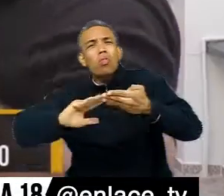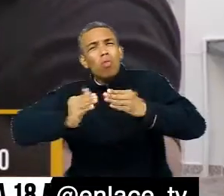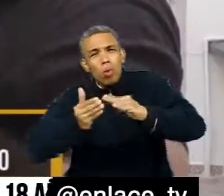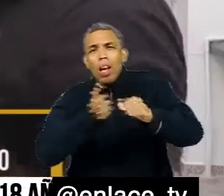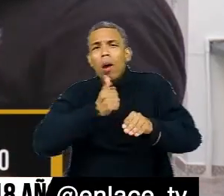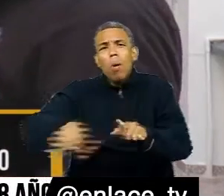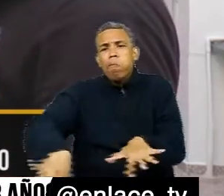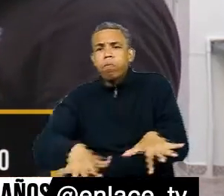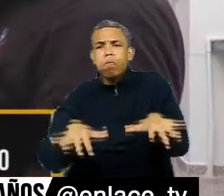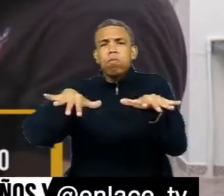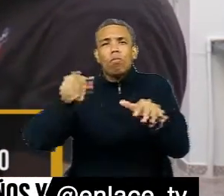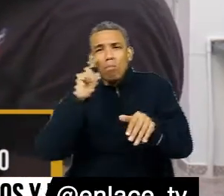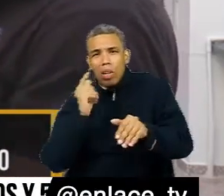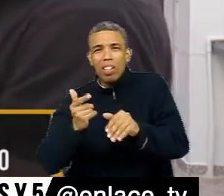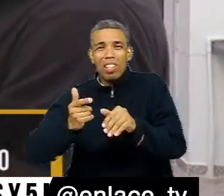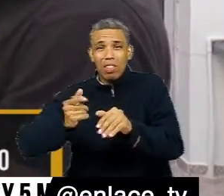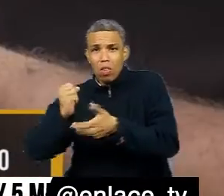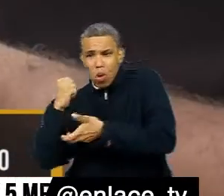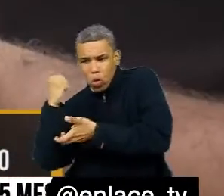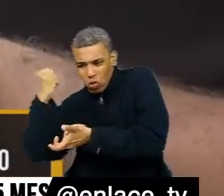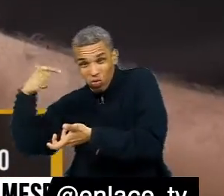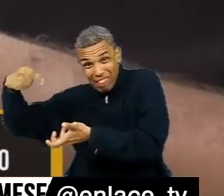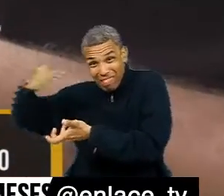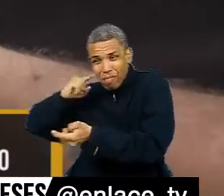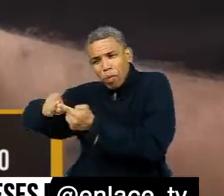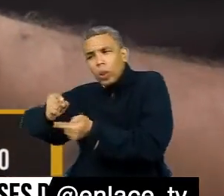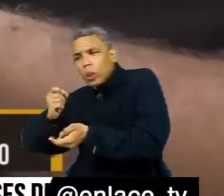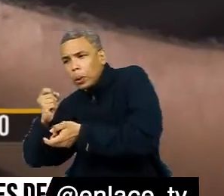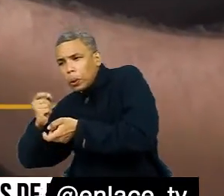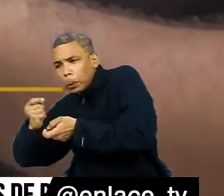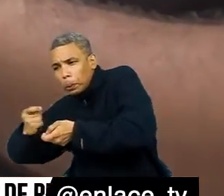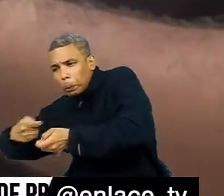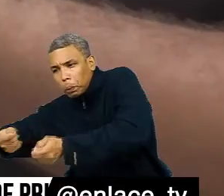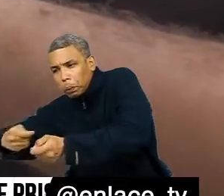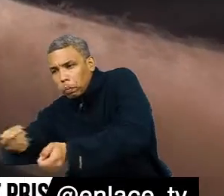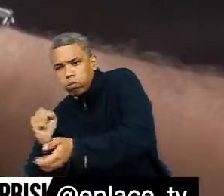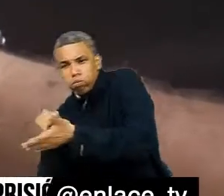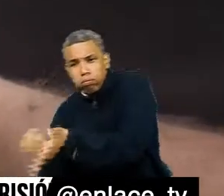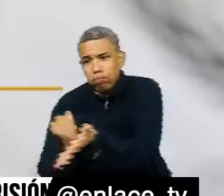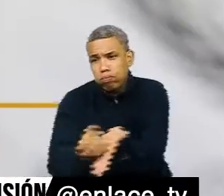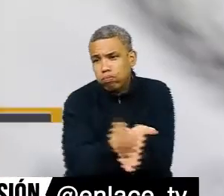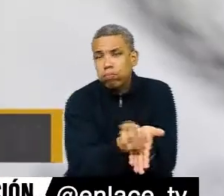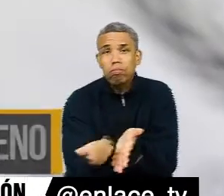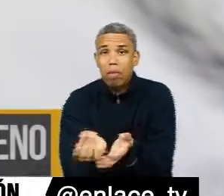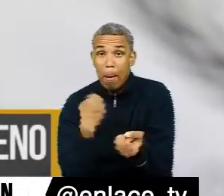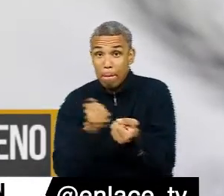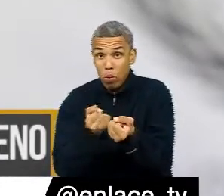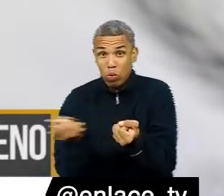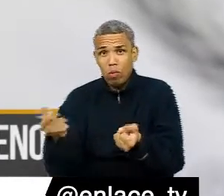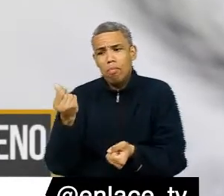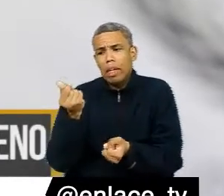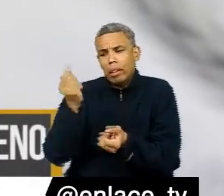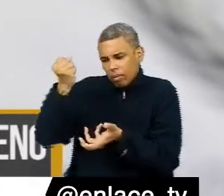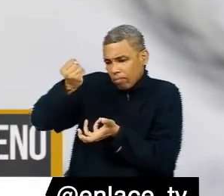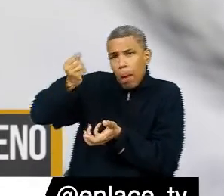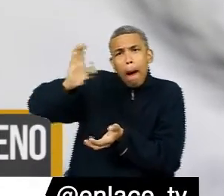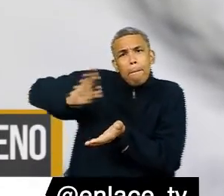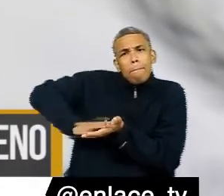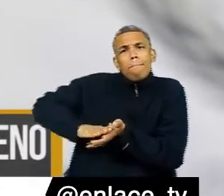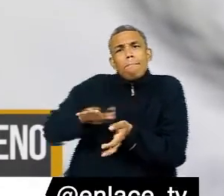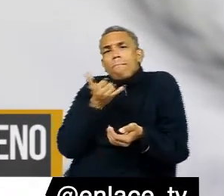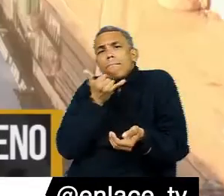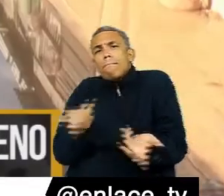abogado barranqueño Leonardo Granados ha informado sobre el pliego de cargos formulado por la Procuraduría General de la Nación contra el exalcalde Elkin David Bueno Altaona y su secretario de Medio